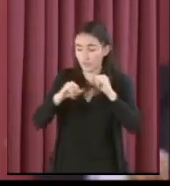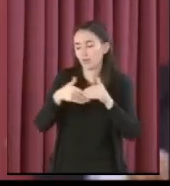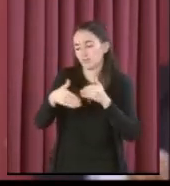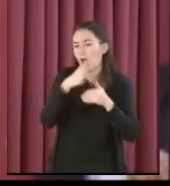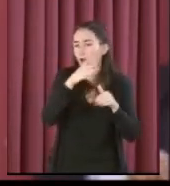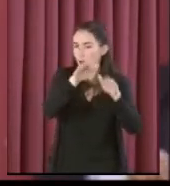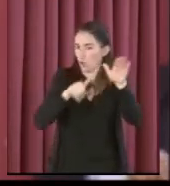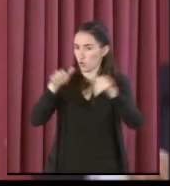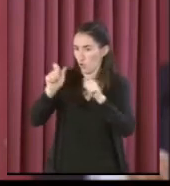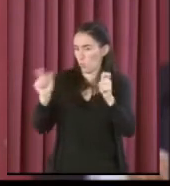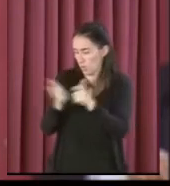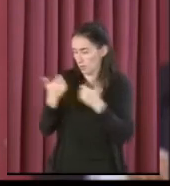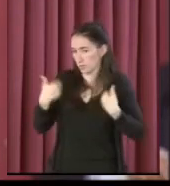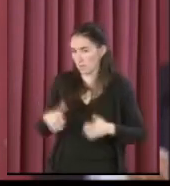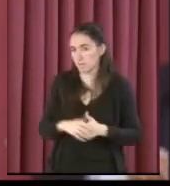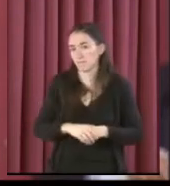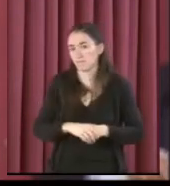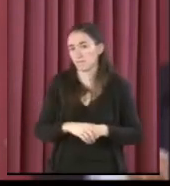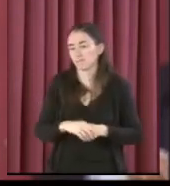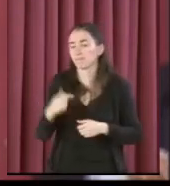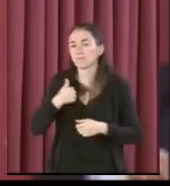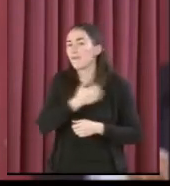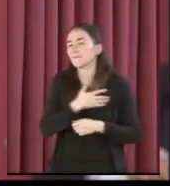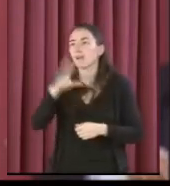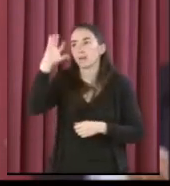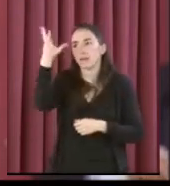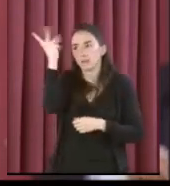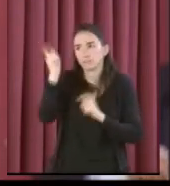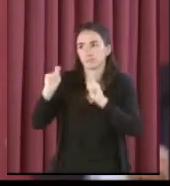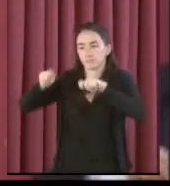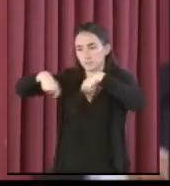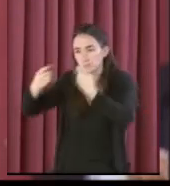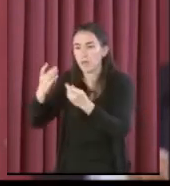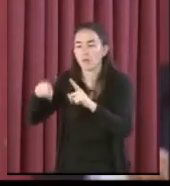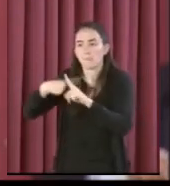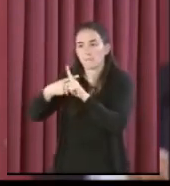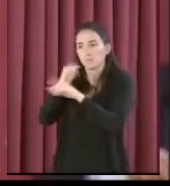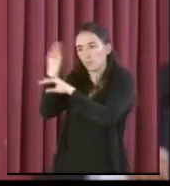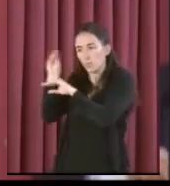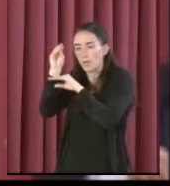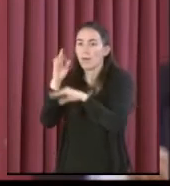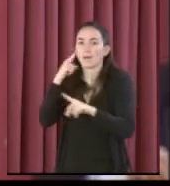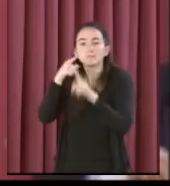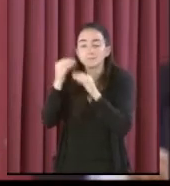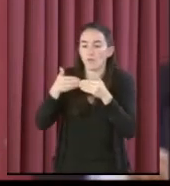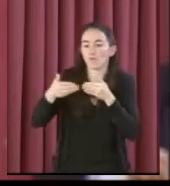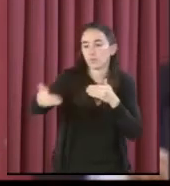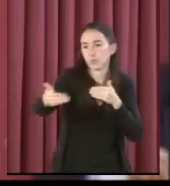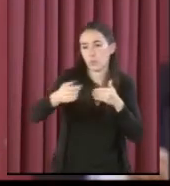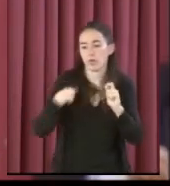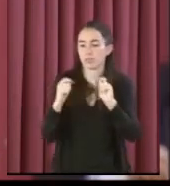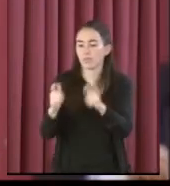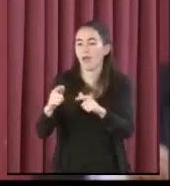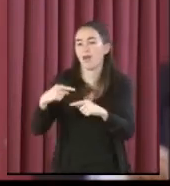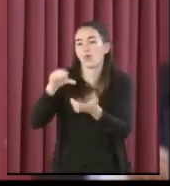marcamos todos. Ser sostenibles significa asumir el compromiso con las próximas generaciones de logroñeses de abordar el desafío